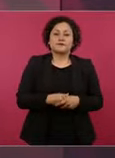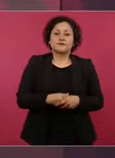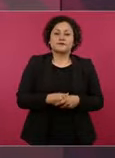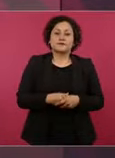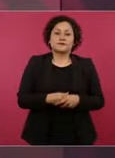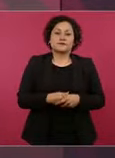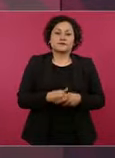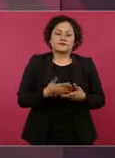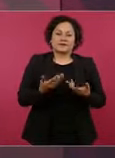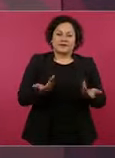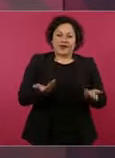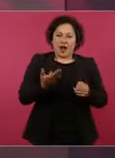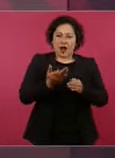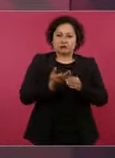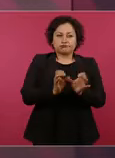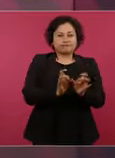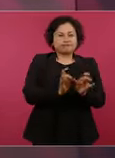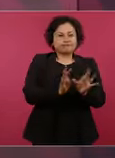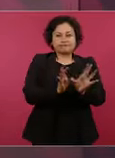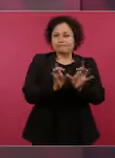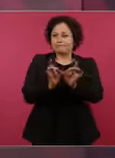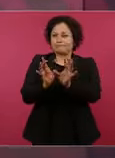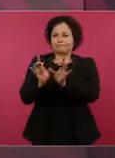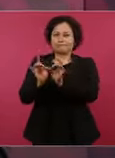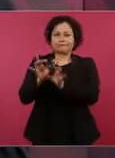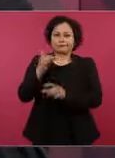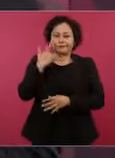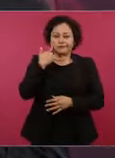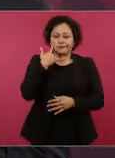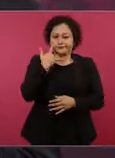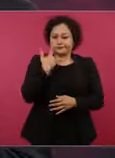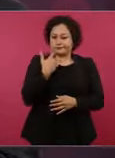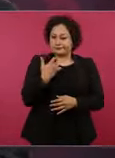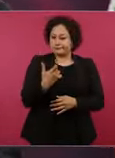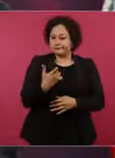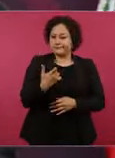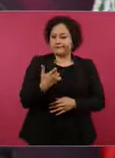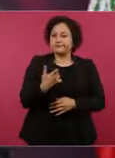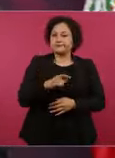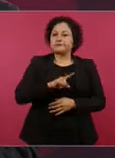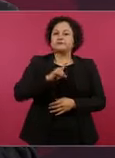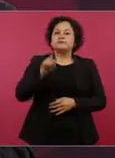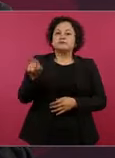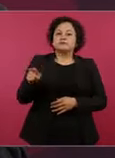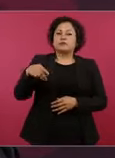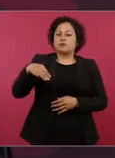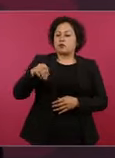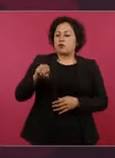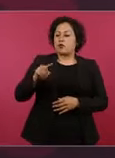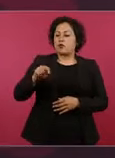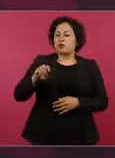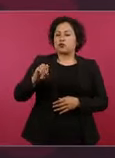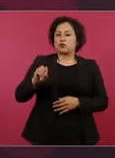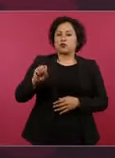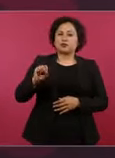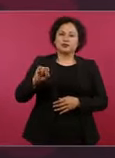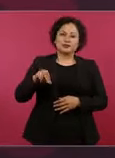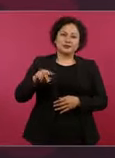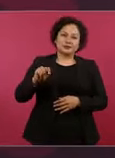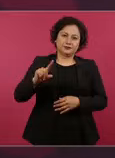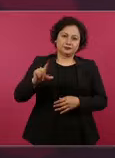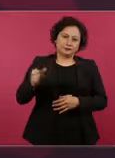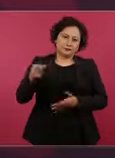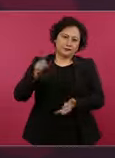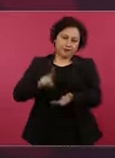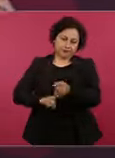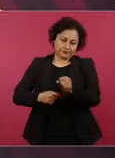muy extraño lo que sucedió allá por Motocintla, en Chiapas,